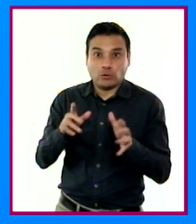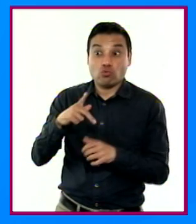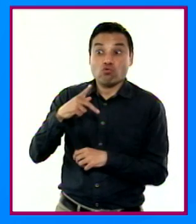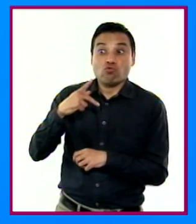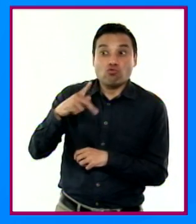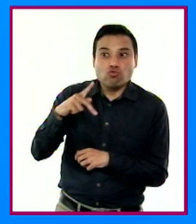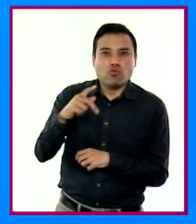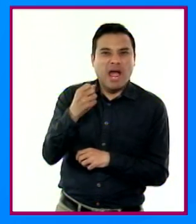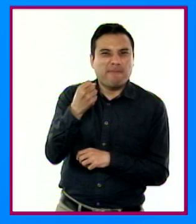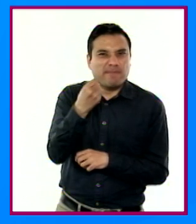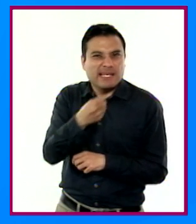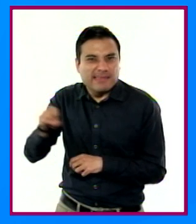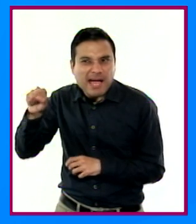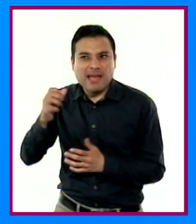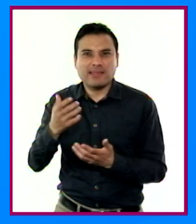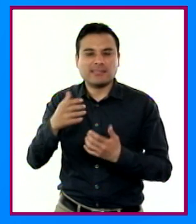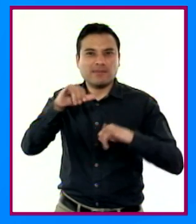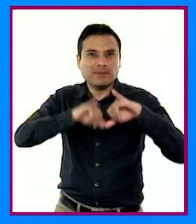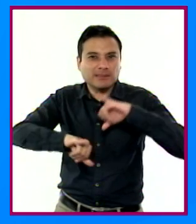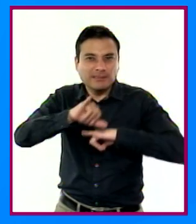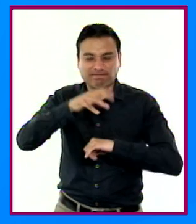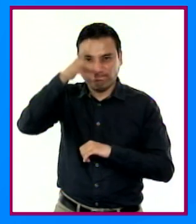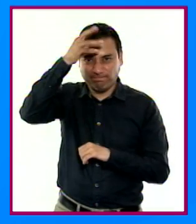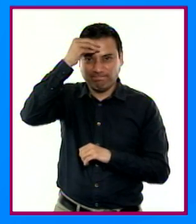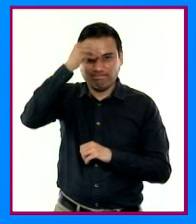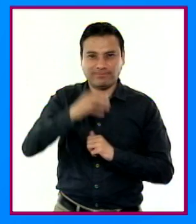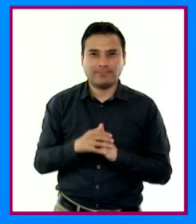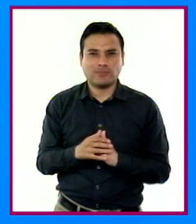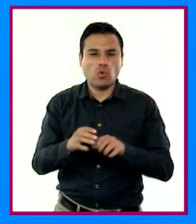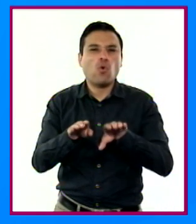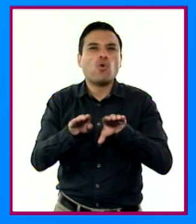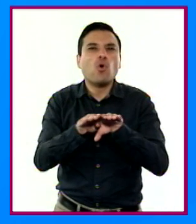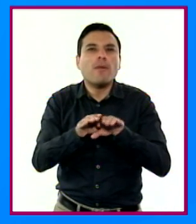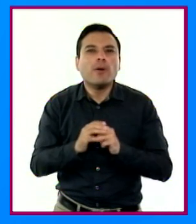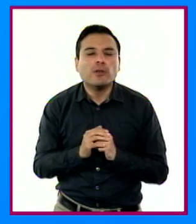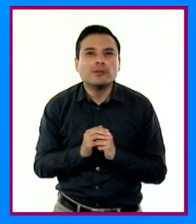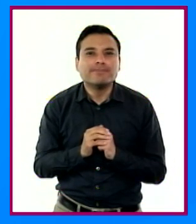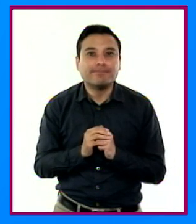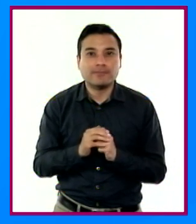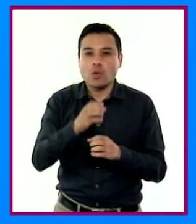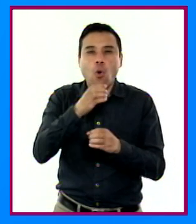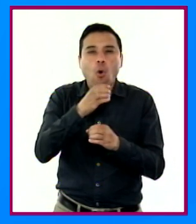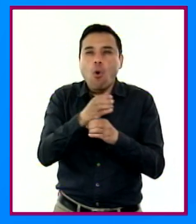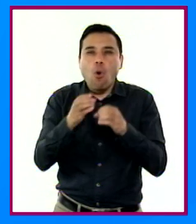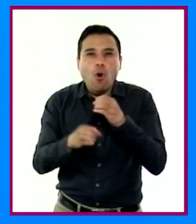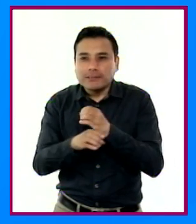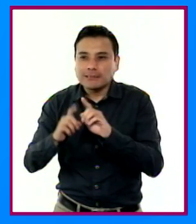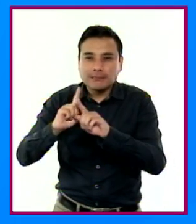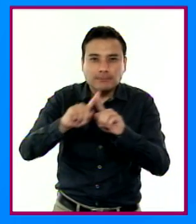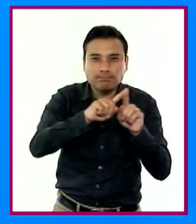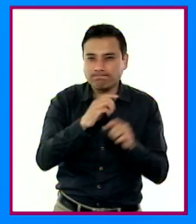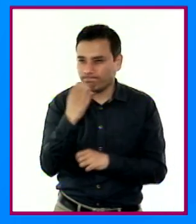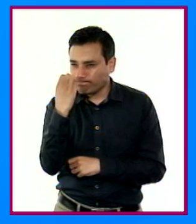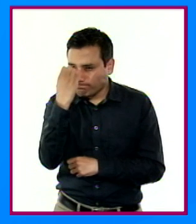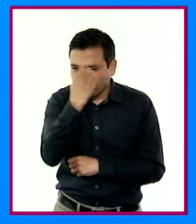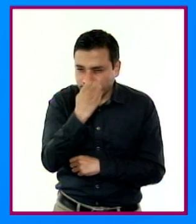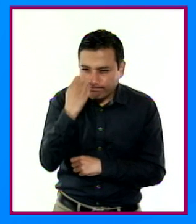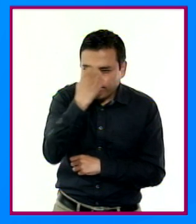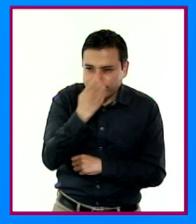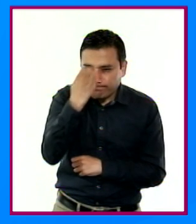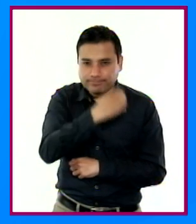científicas y matemáticas, tales como la exploración y observación de los detalles de su entorno,